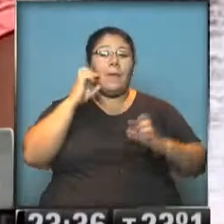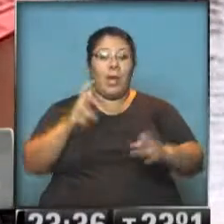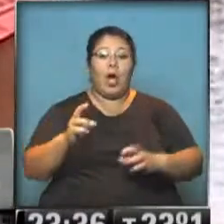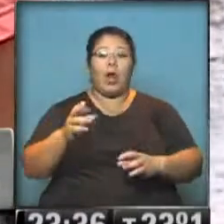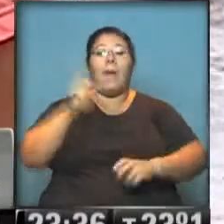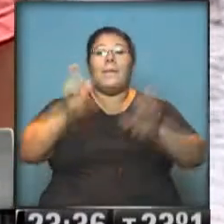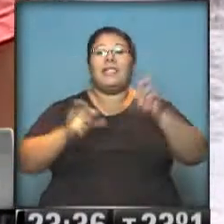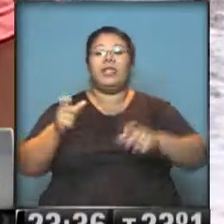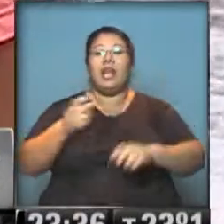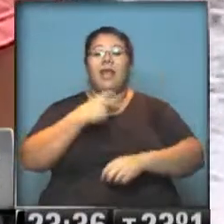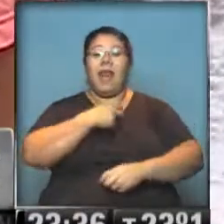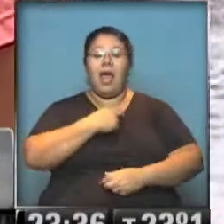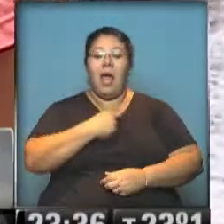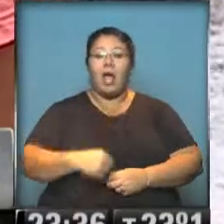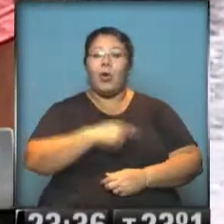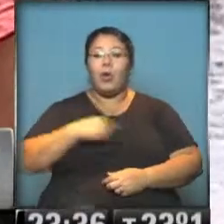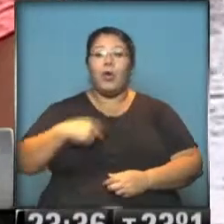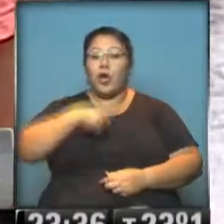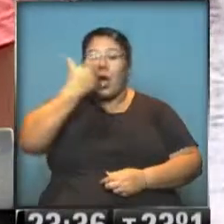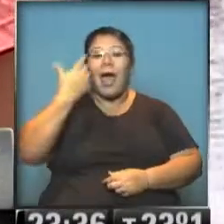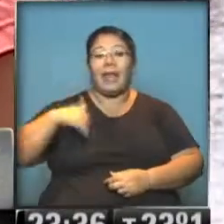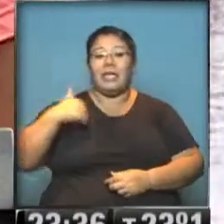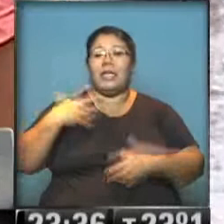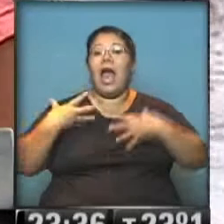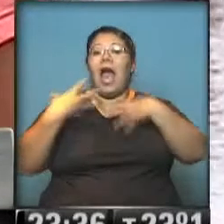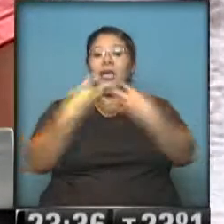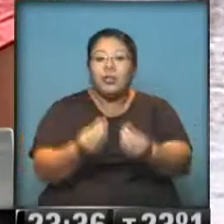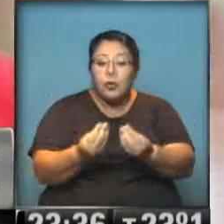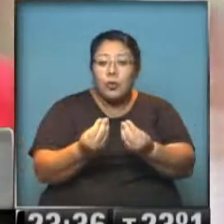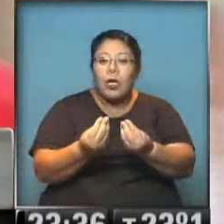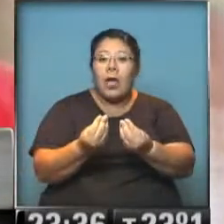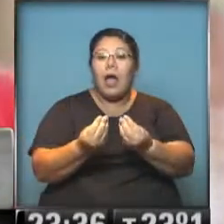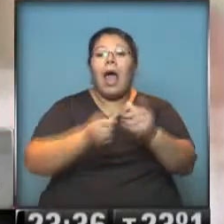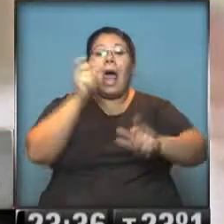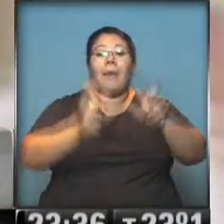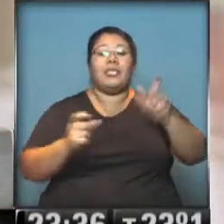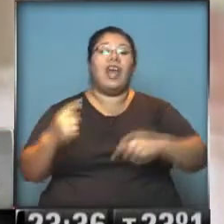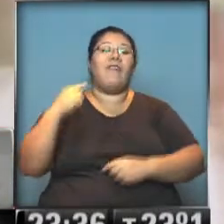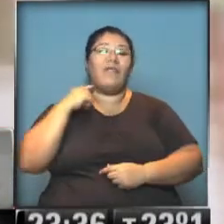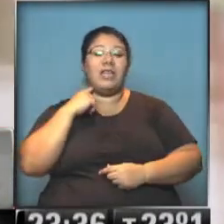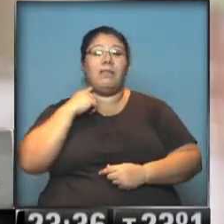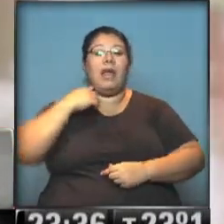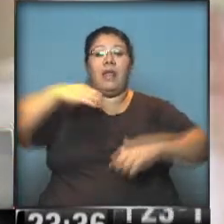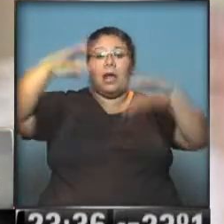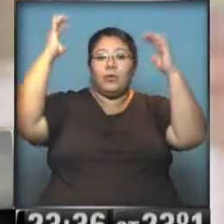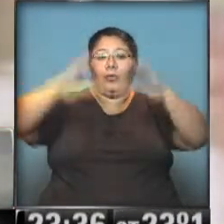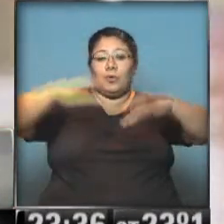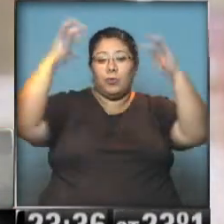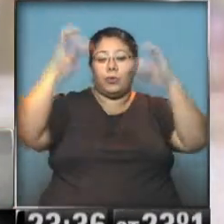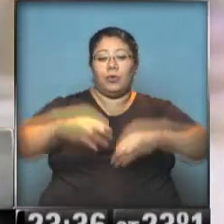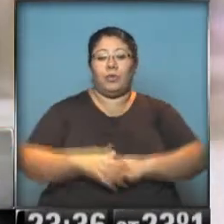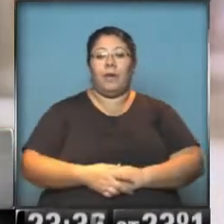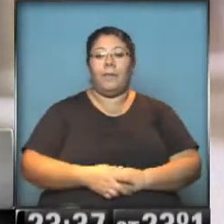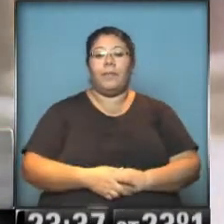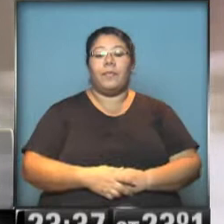Roja Argentina trabajan contrarreloj para asistir a las víctimas de este terrible temporal. La filial de Santa Fe ha montado un centro de operaciones en calle